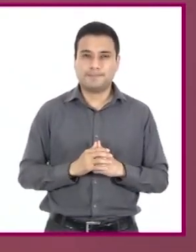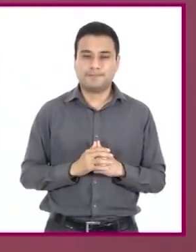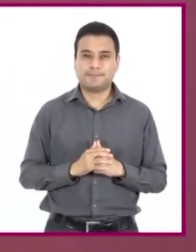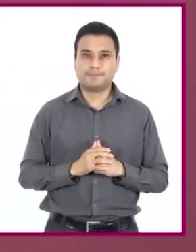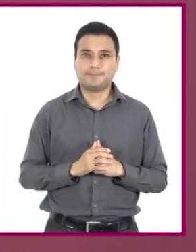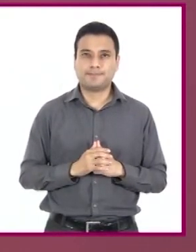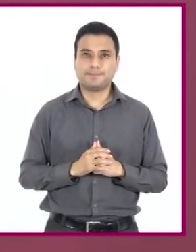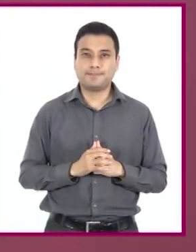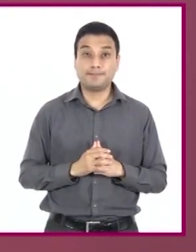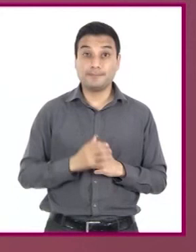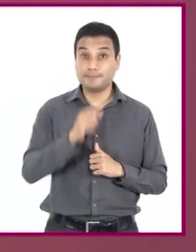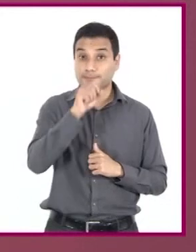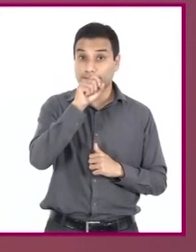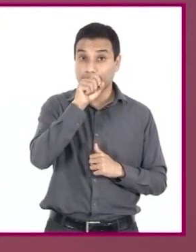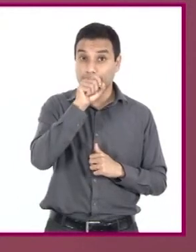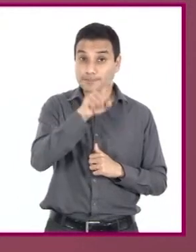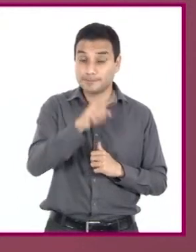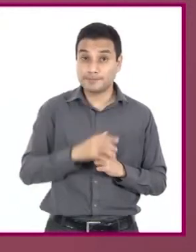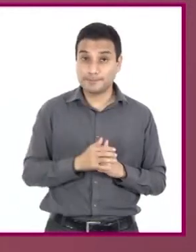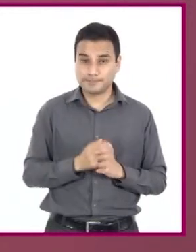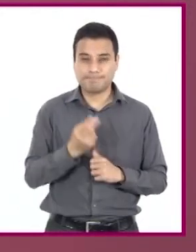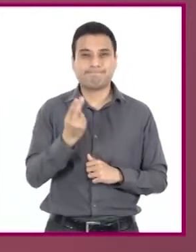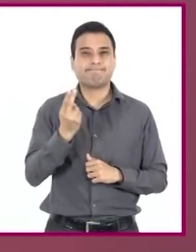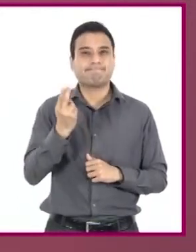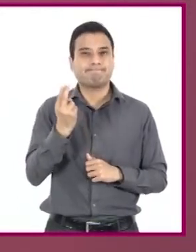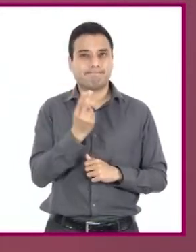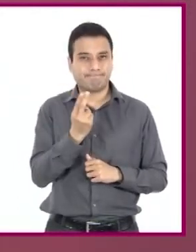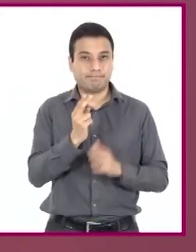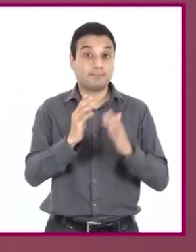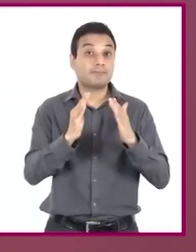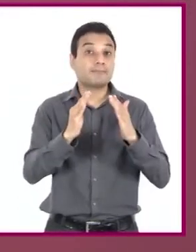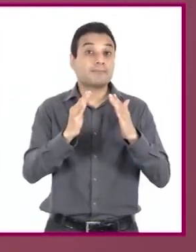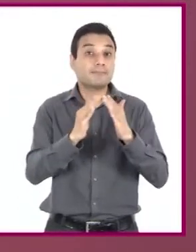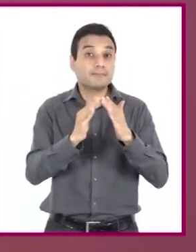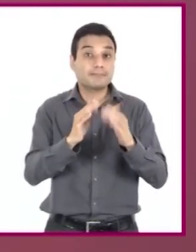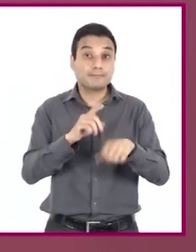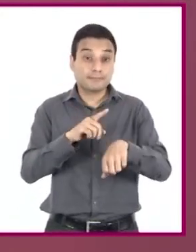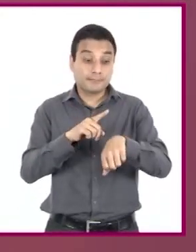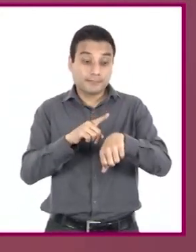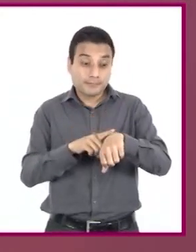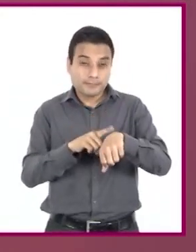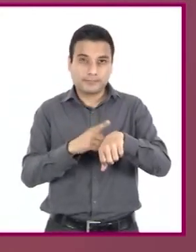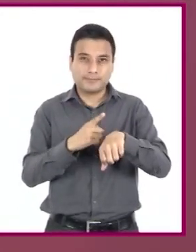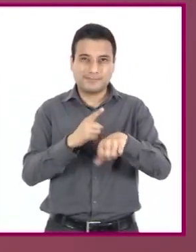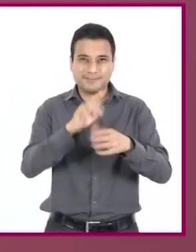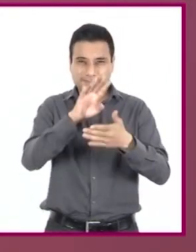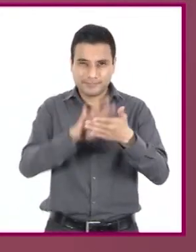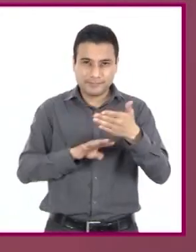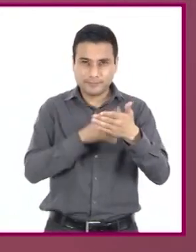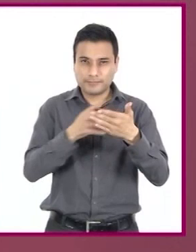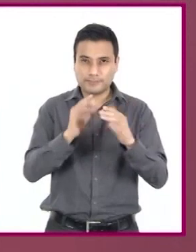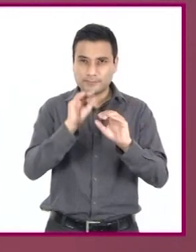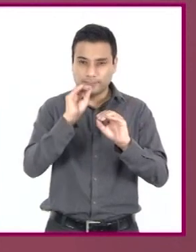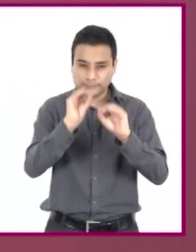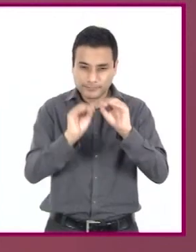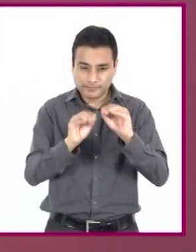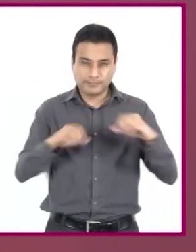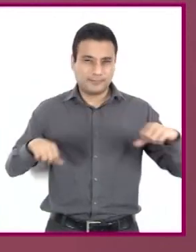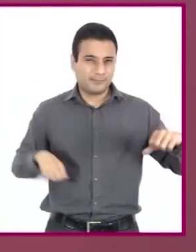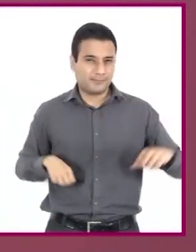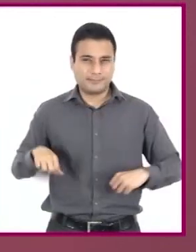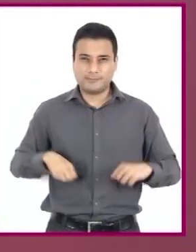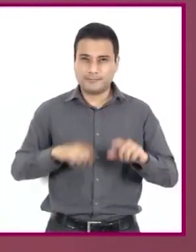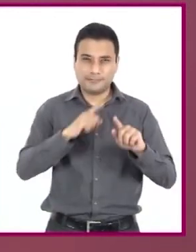Además, debemos organizar el tiempo en casa en distintas actividades que permitan la liberación